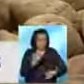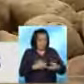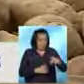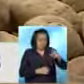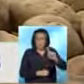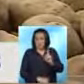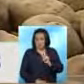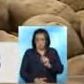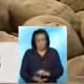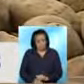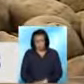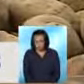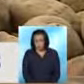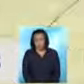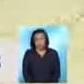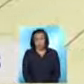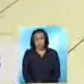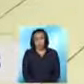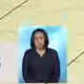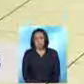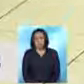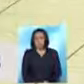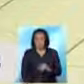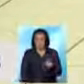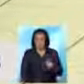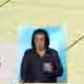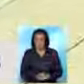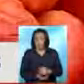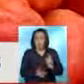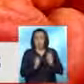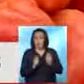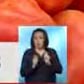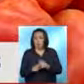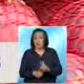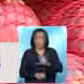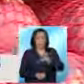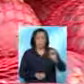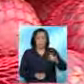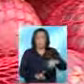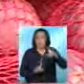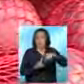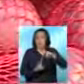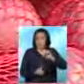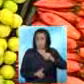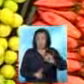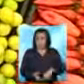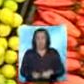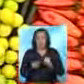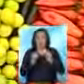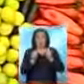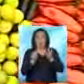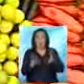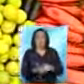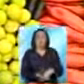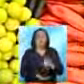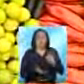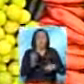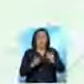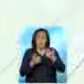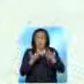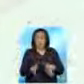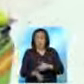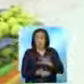incrementado significativamente. Esta cadena hará una donación de 30 toneladas de productos para los damnificados del norte del